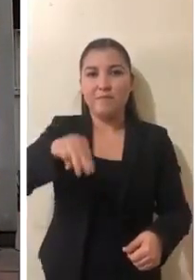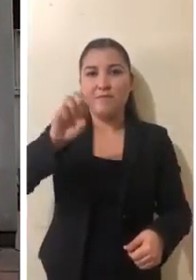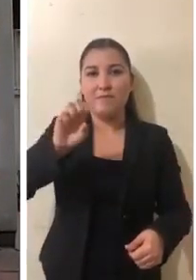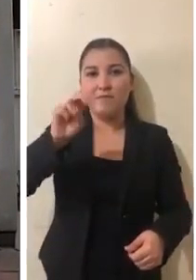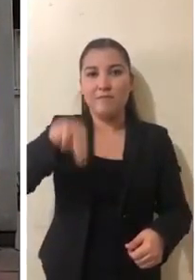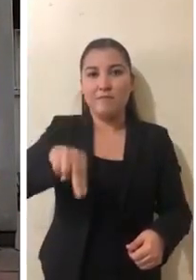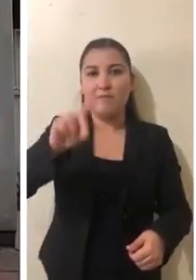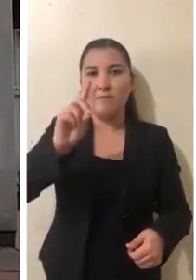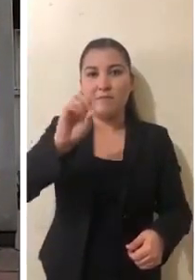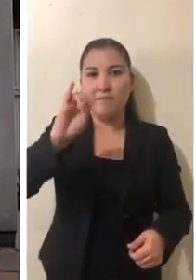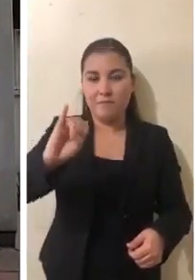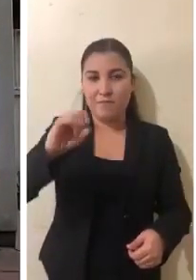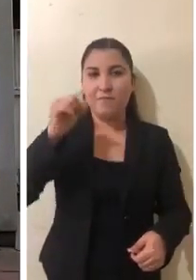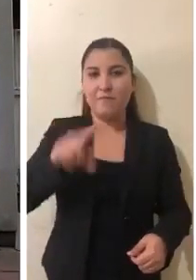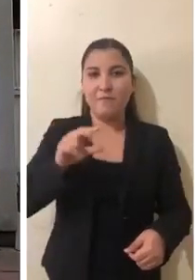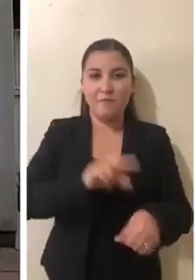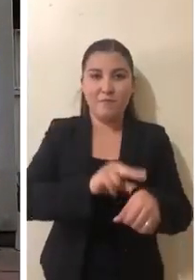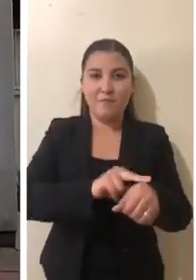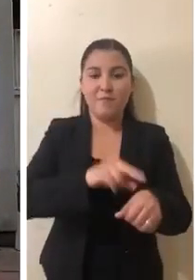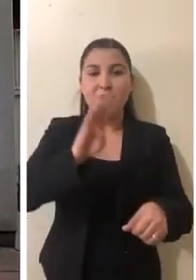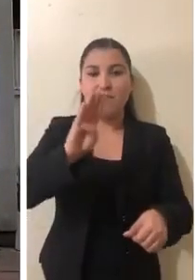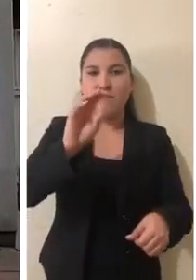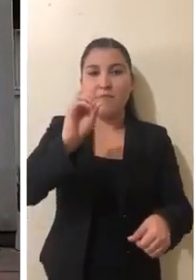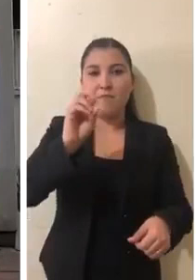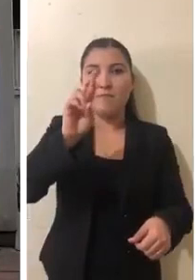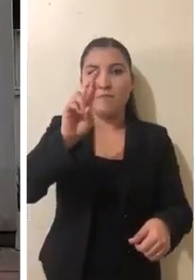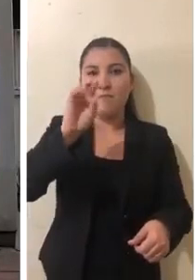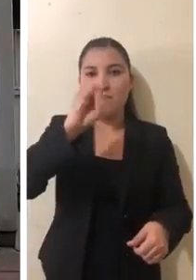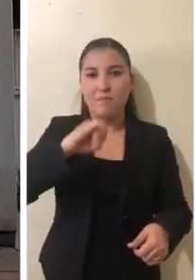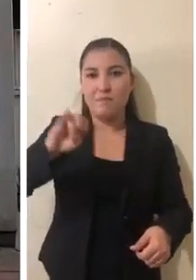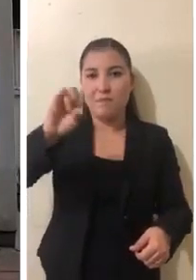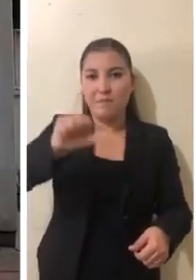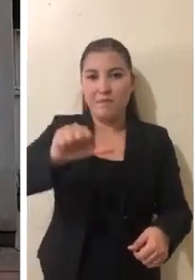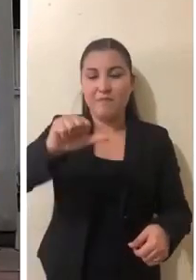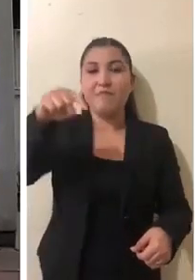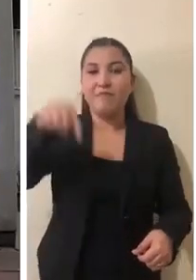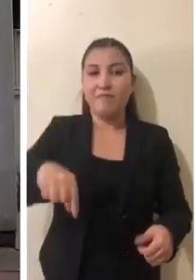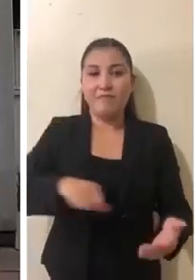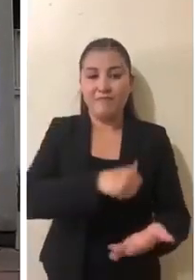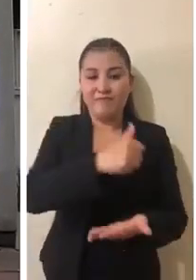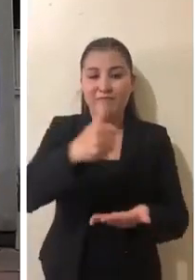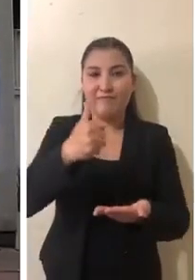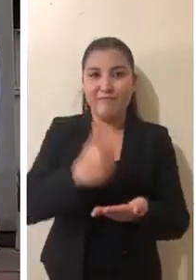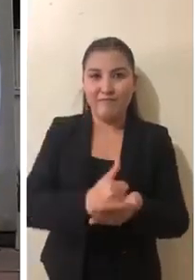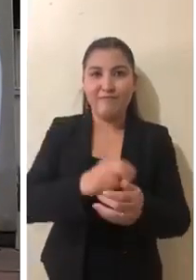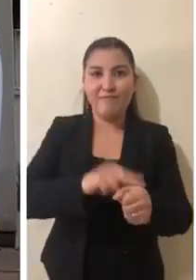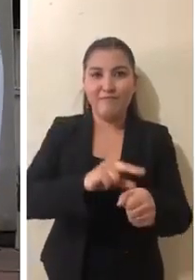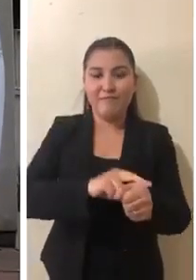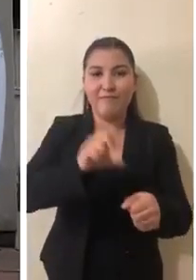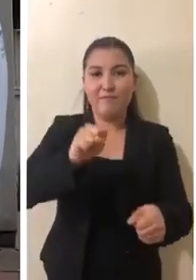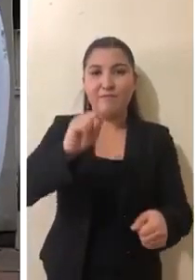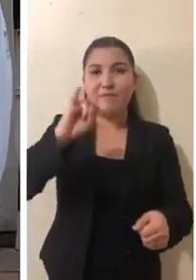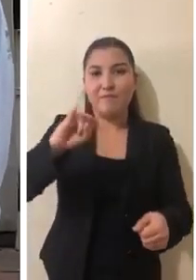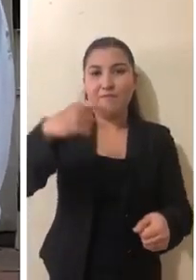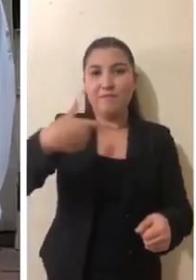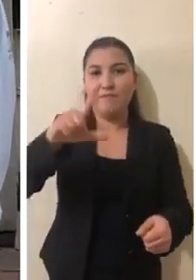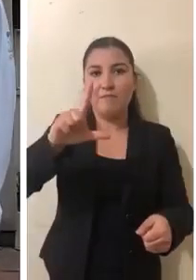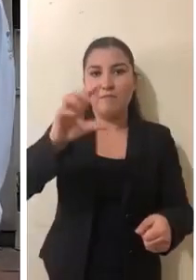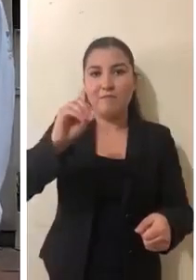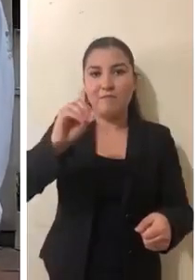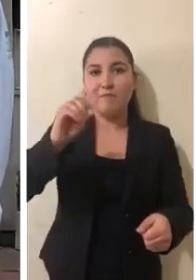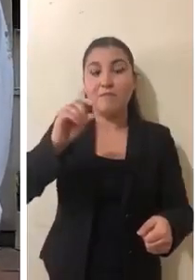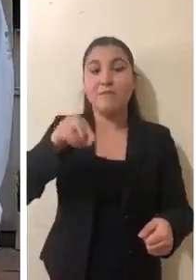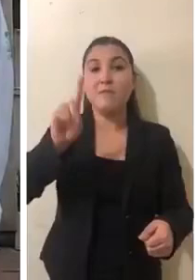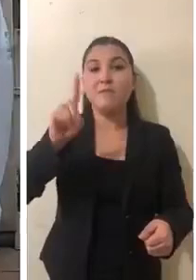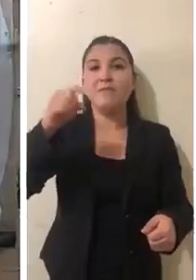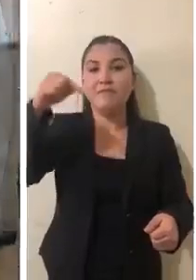Borja en el Centro Médico Siglo XXI. Este edificio que está a mi lado algún día